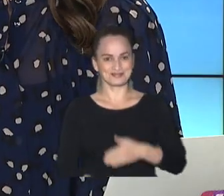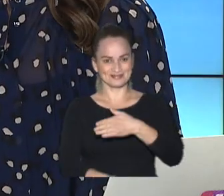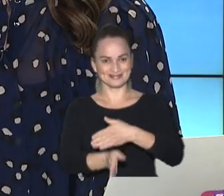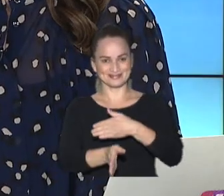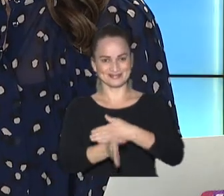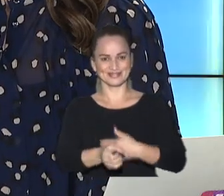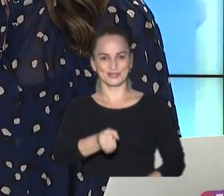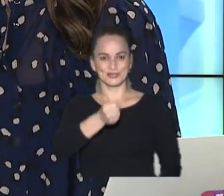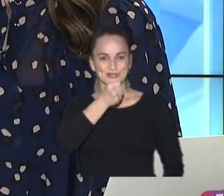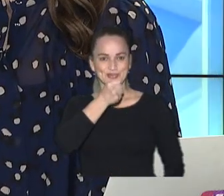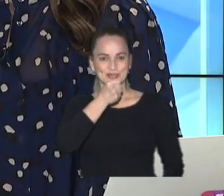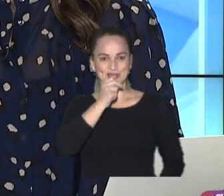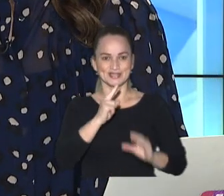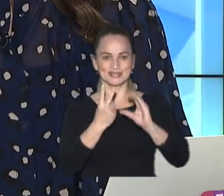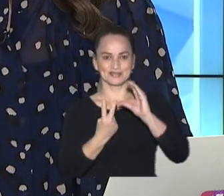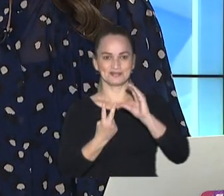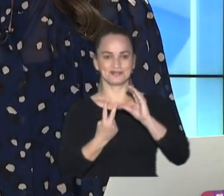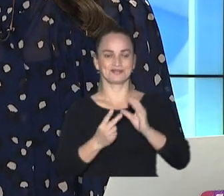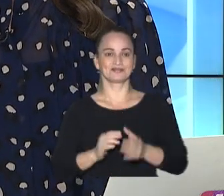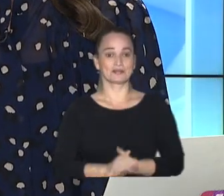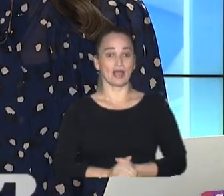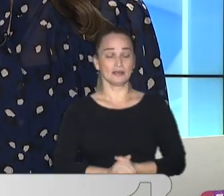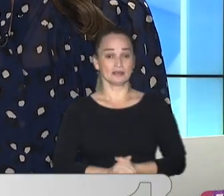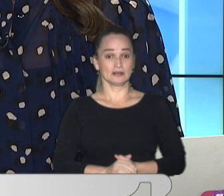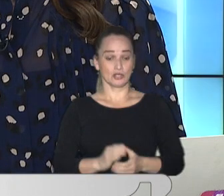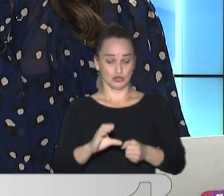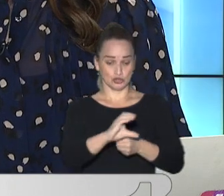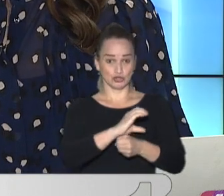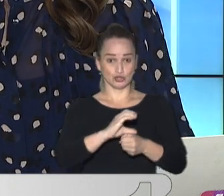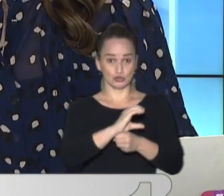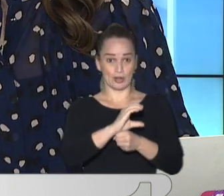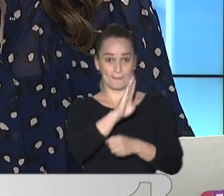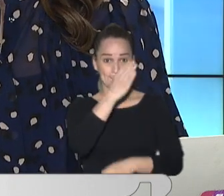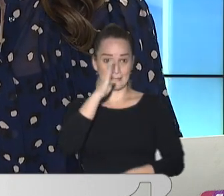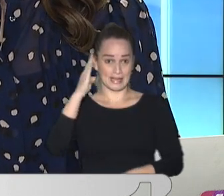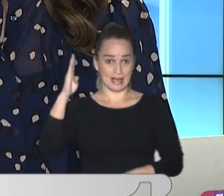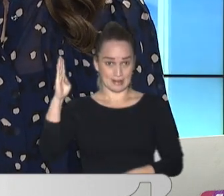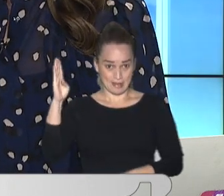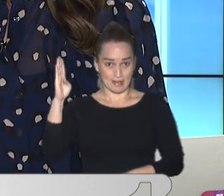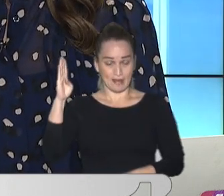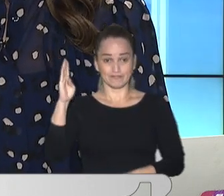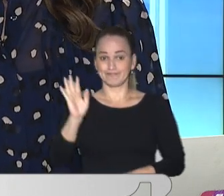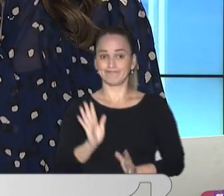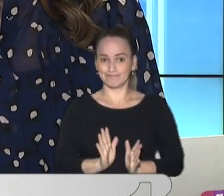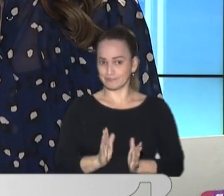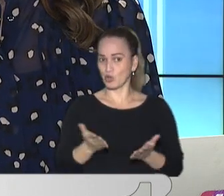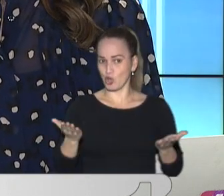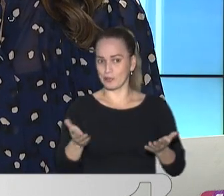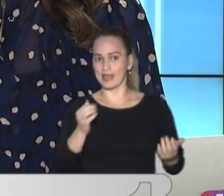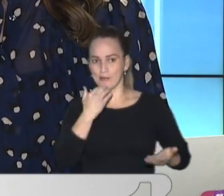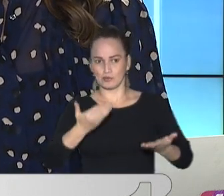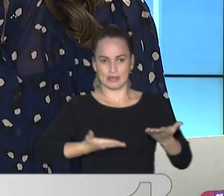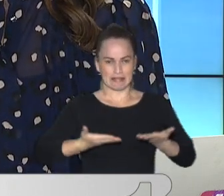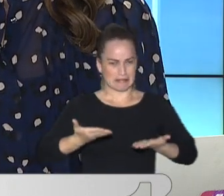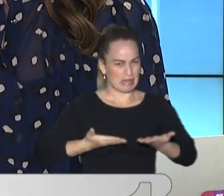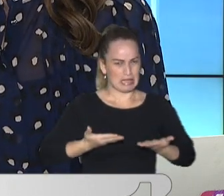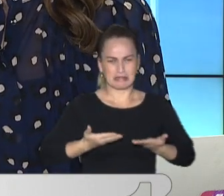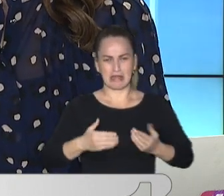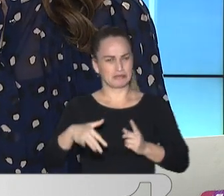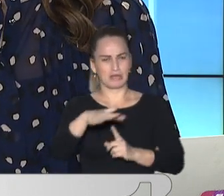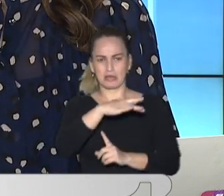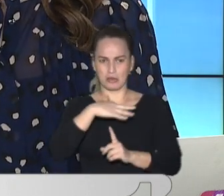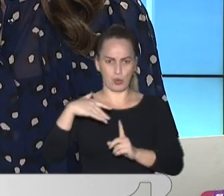Seguimos en Noticentro 1 CMI. En Barranquilla levantan las medidas de toma de temperatura, desinfección de zapatos y